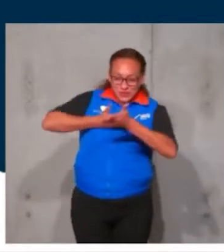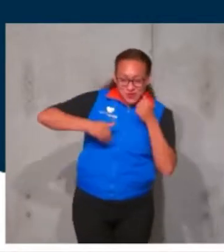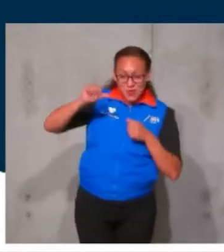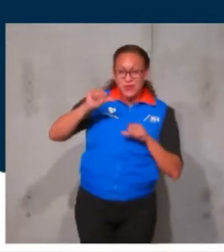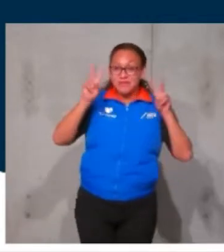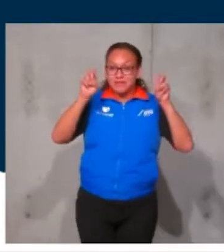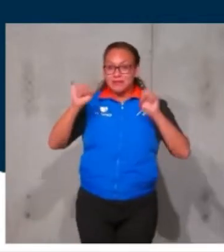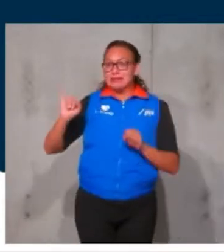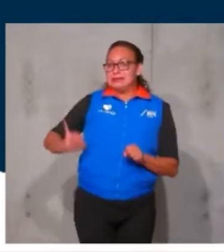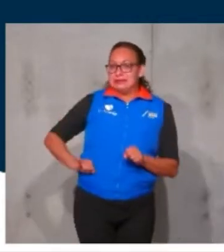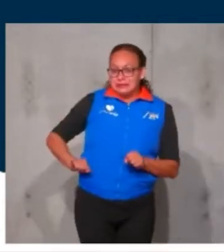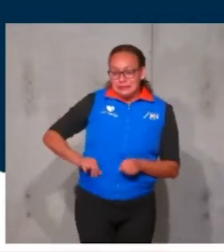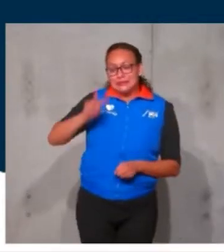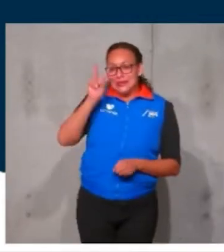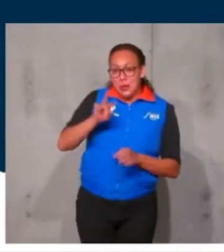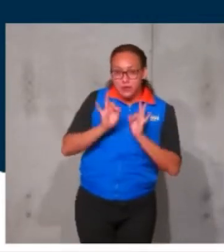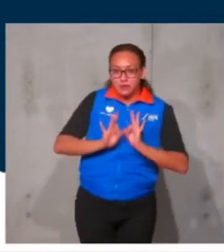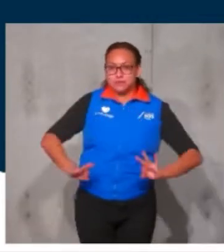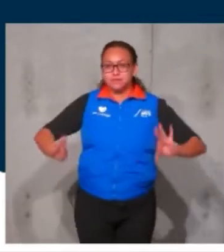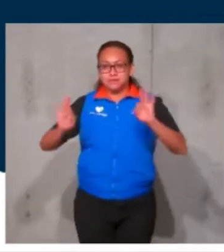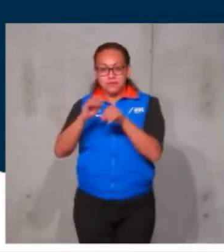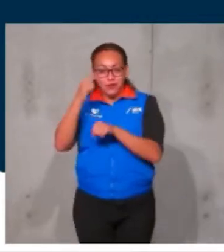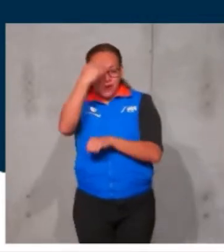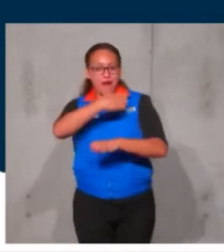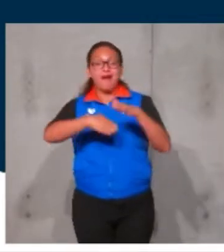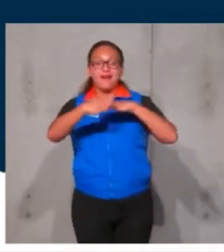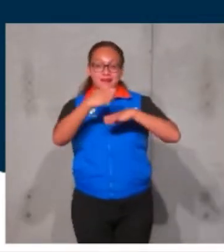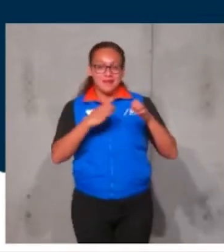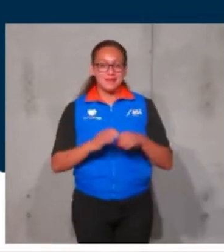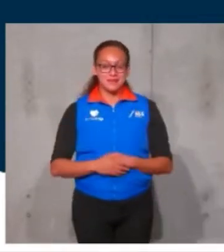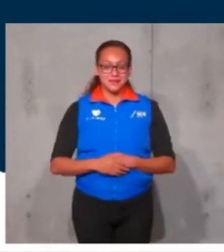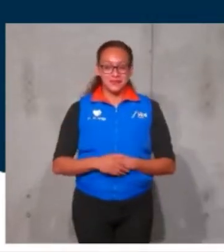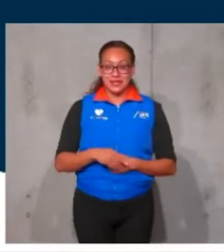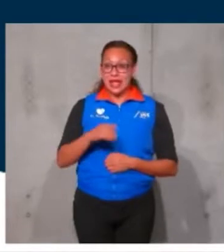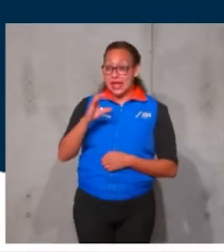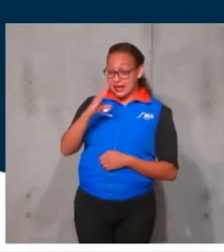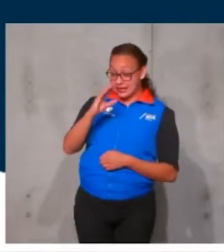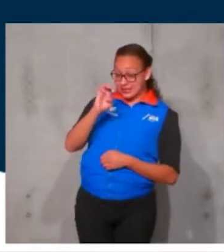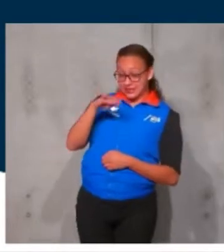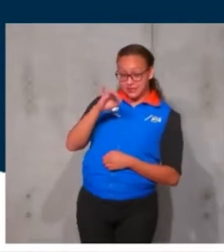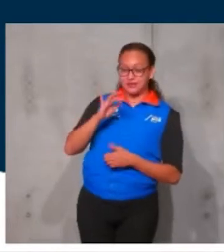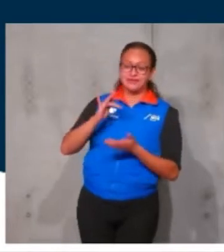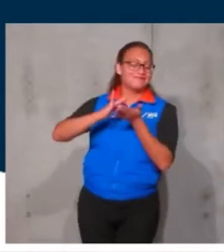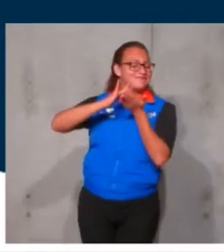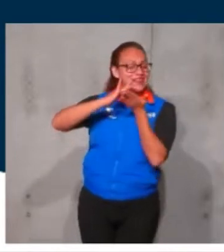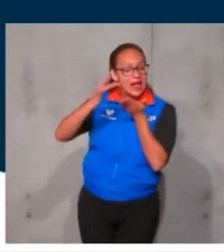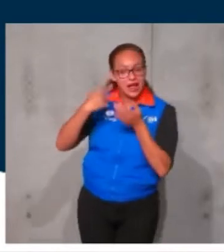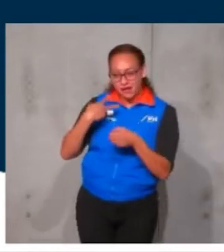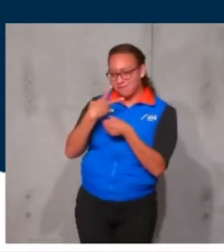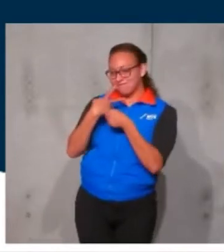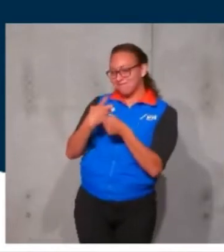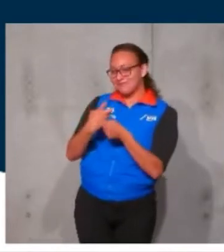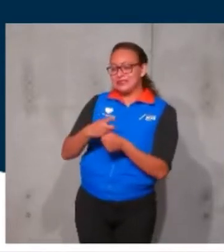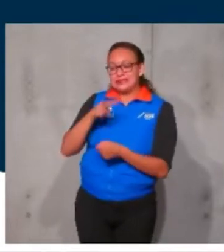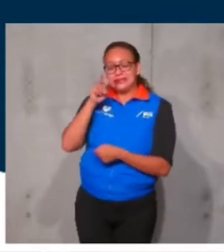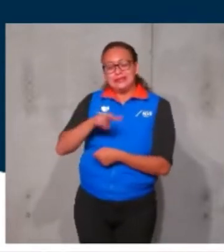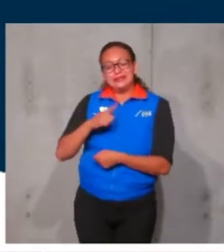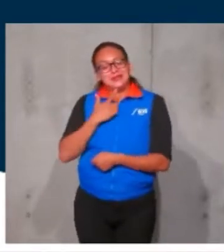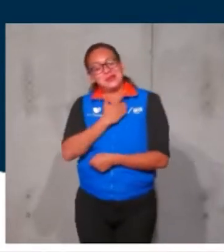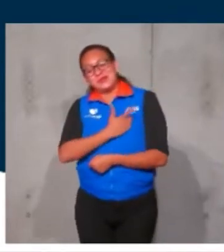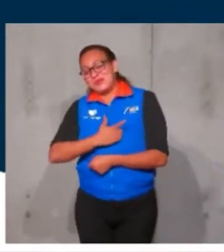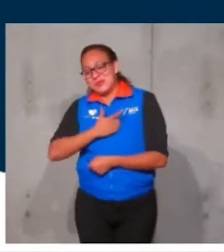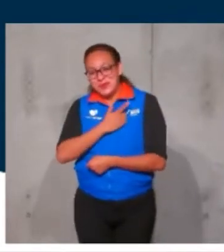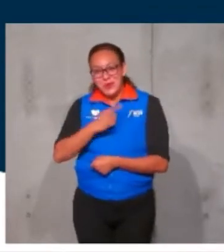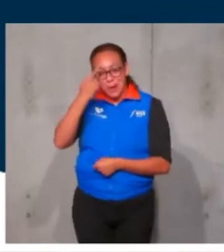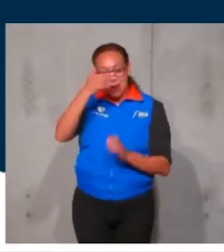de compartir este tema tan interesante y tan importante para las pymes. Agradezco a CEMEFI la invitación que me hicieron para